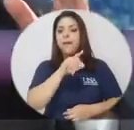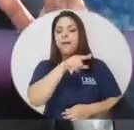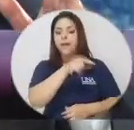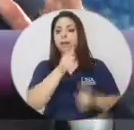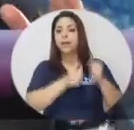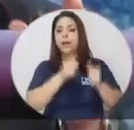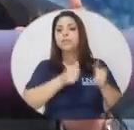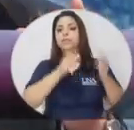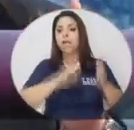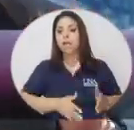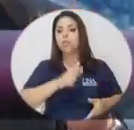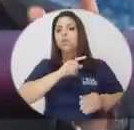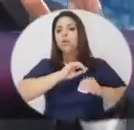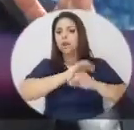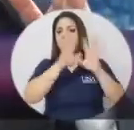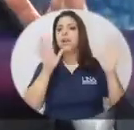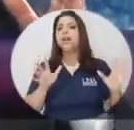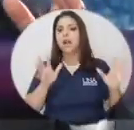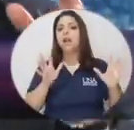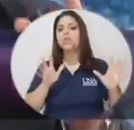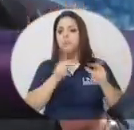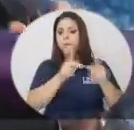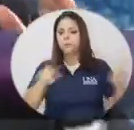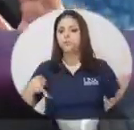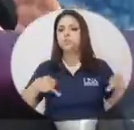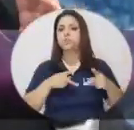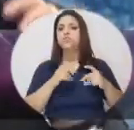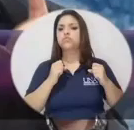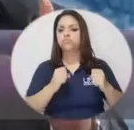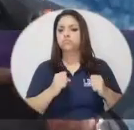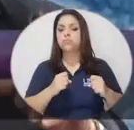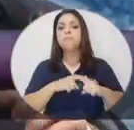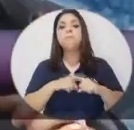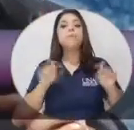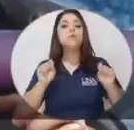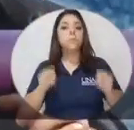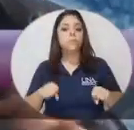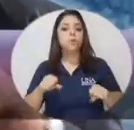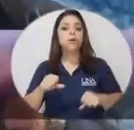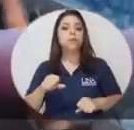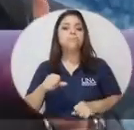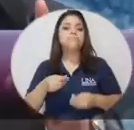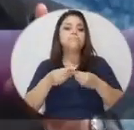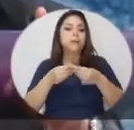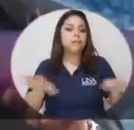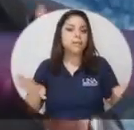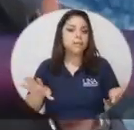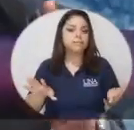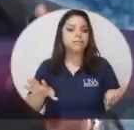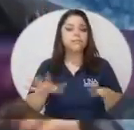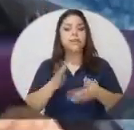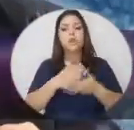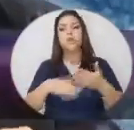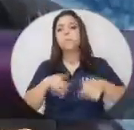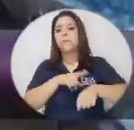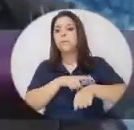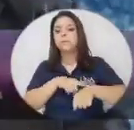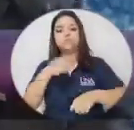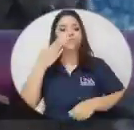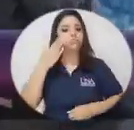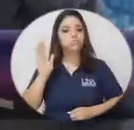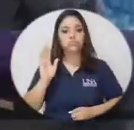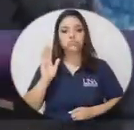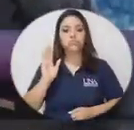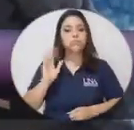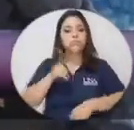claridad, mucho posicionamiento, pero puede verse hasta perder en cierto momento. No digo que va a perder, que puede haber la posibilidad.